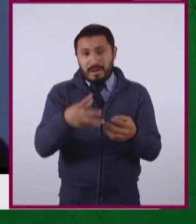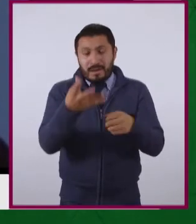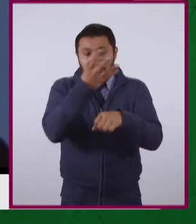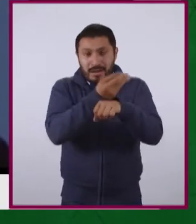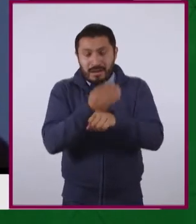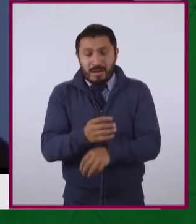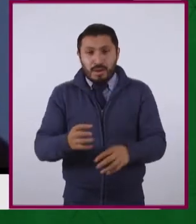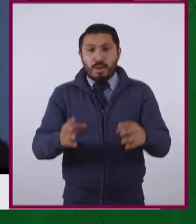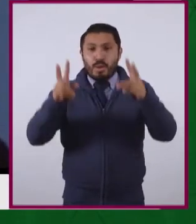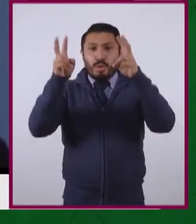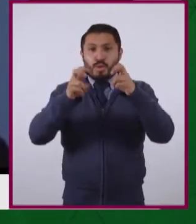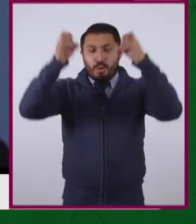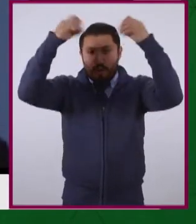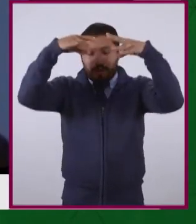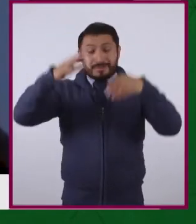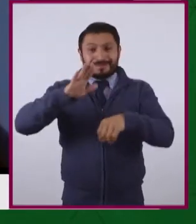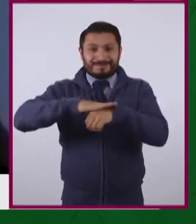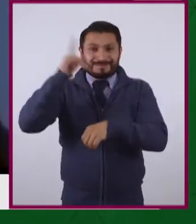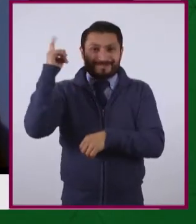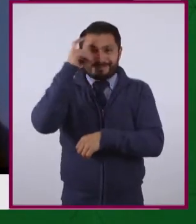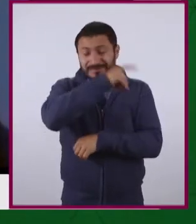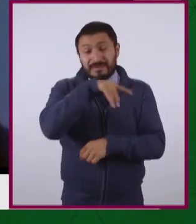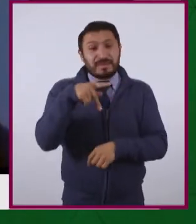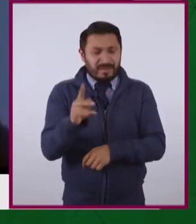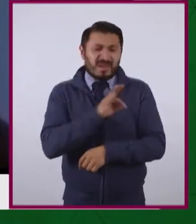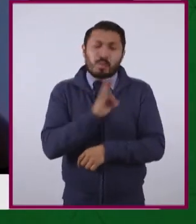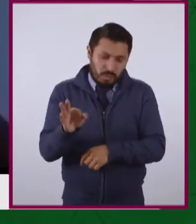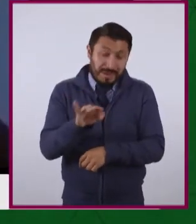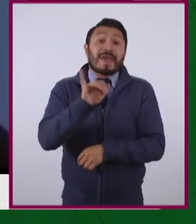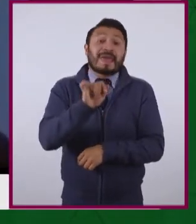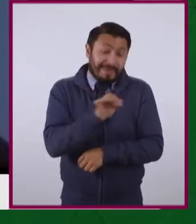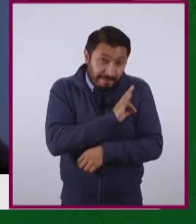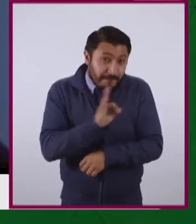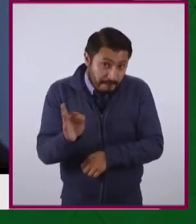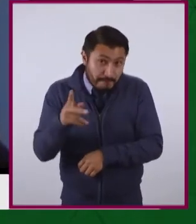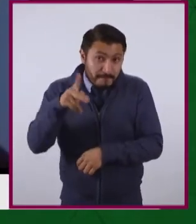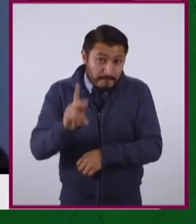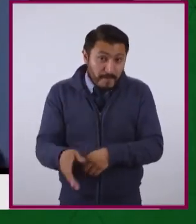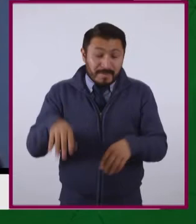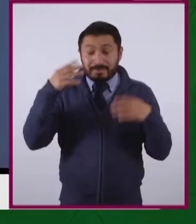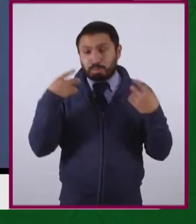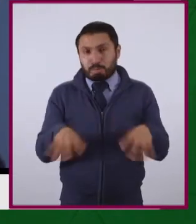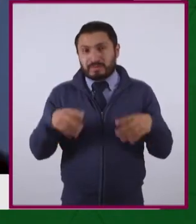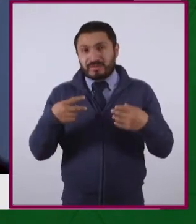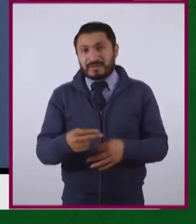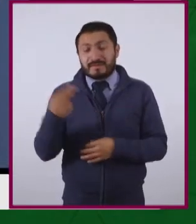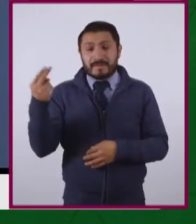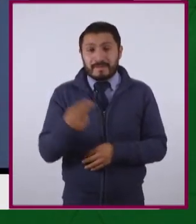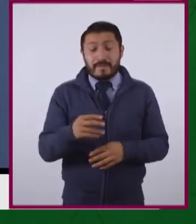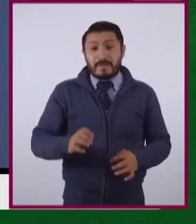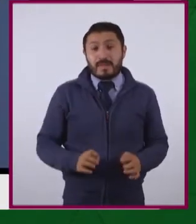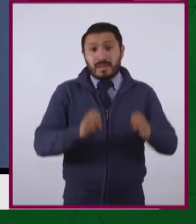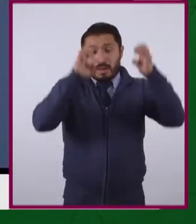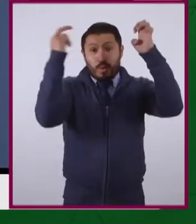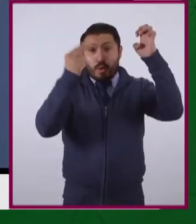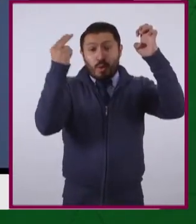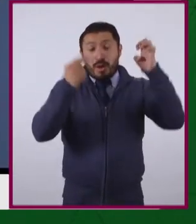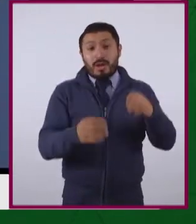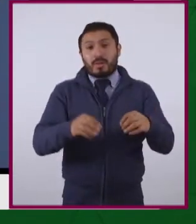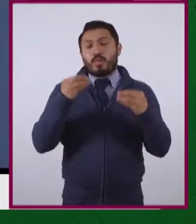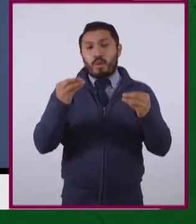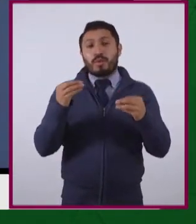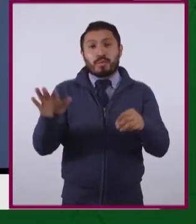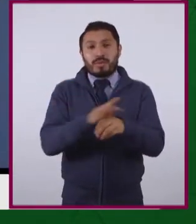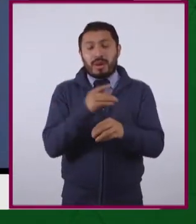un edificio es más complejo. Ahora, de que se puede, aunque la demanda de agua que tiene un edificio es muy grande porque